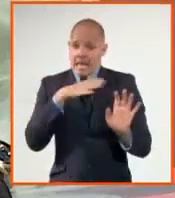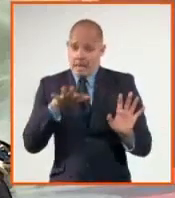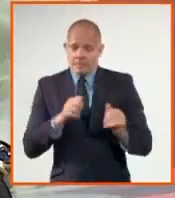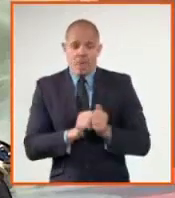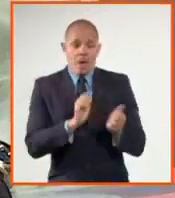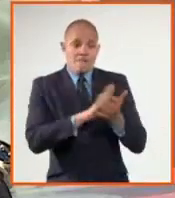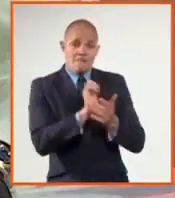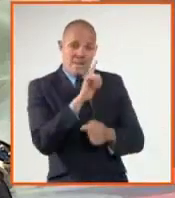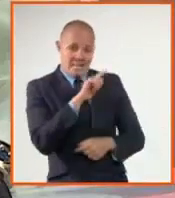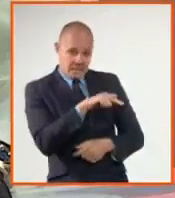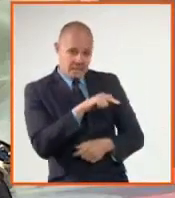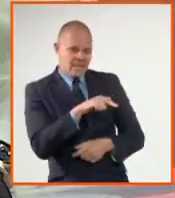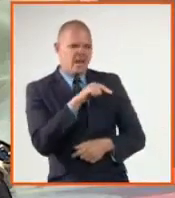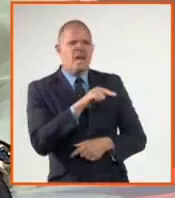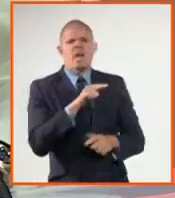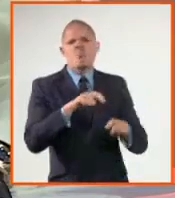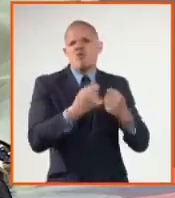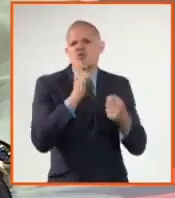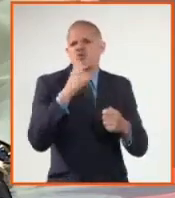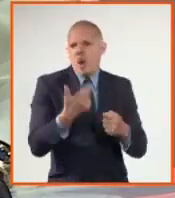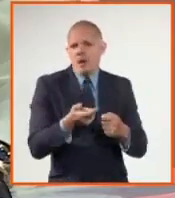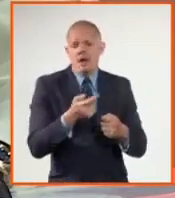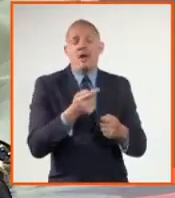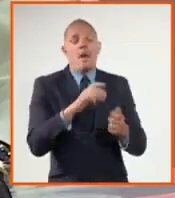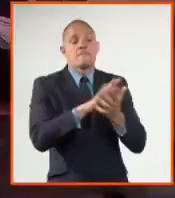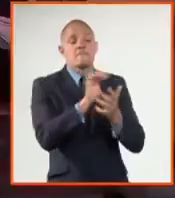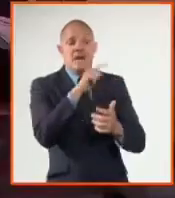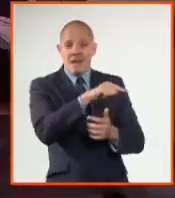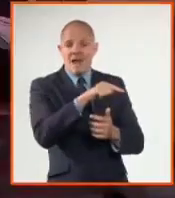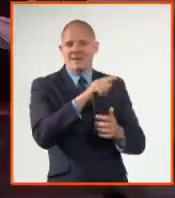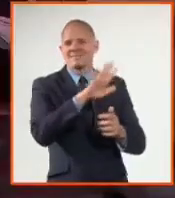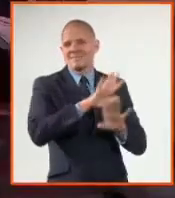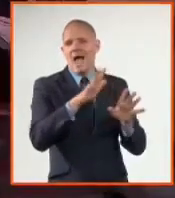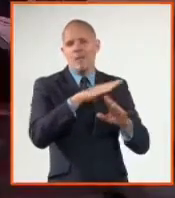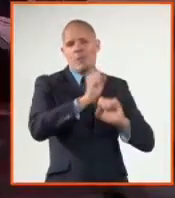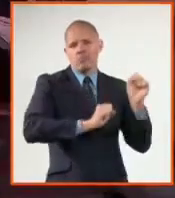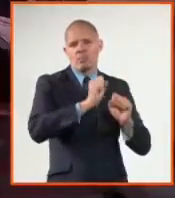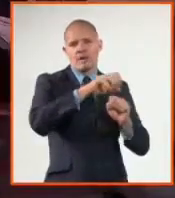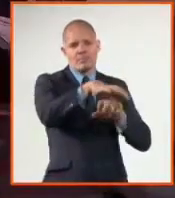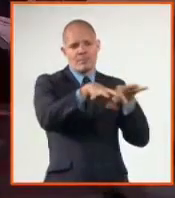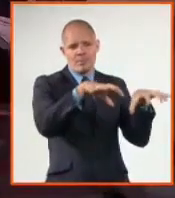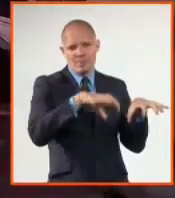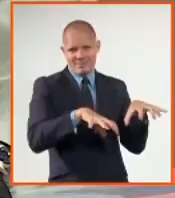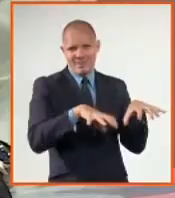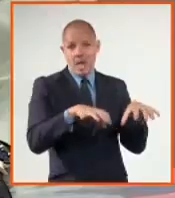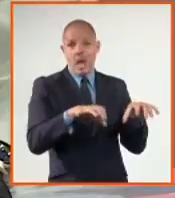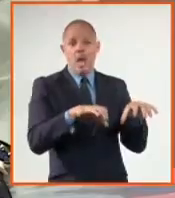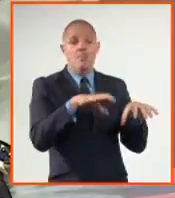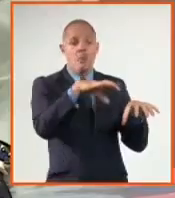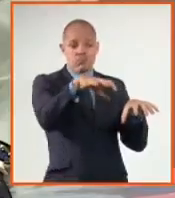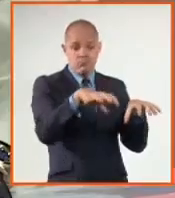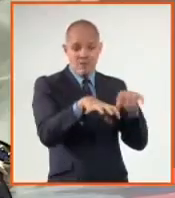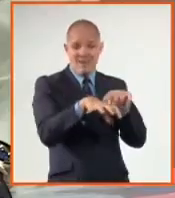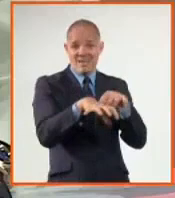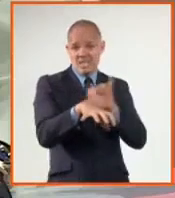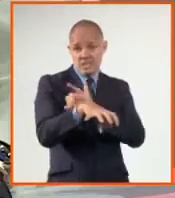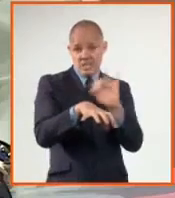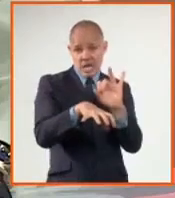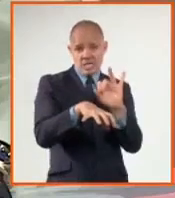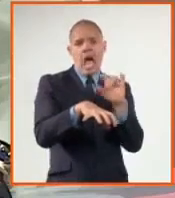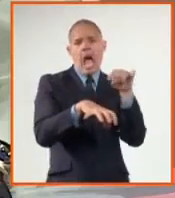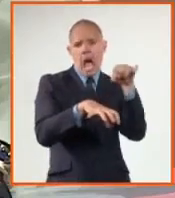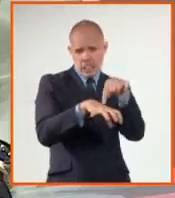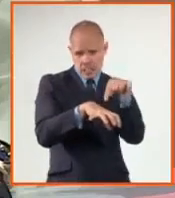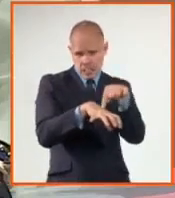unidad número 7 es pues bueno bien se va a referir a las causas porque vamos a explicarlo en las causas que lo originaron y para qué es realmente nuestro pueblo pueda